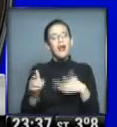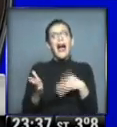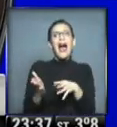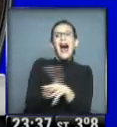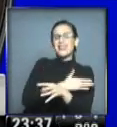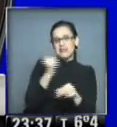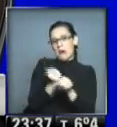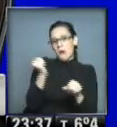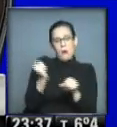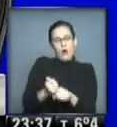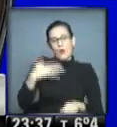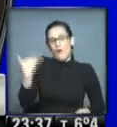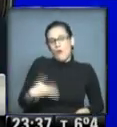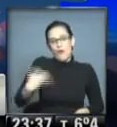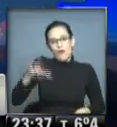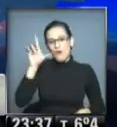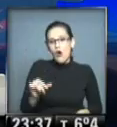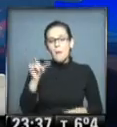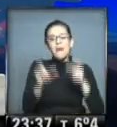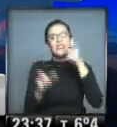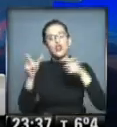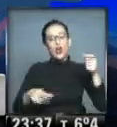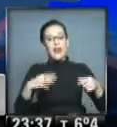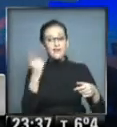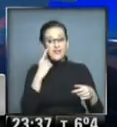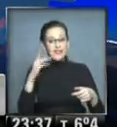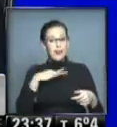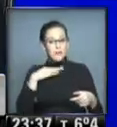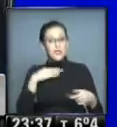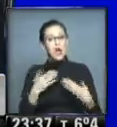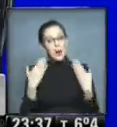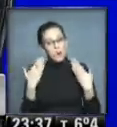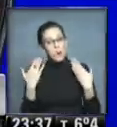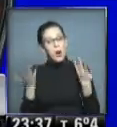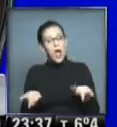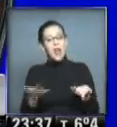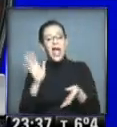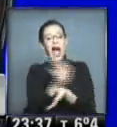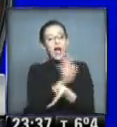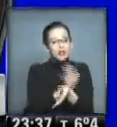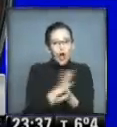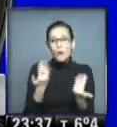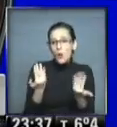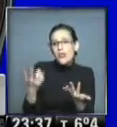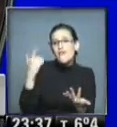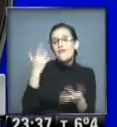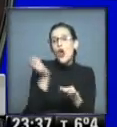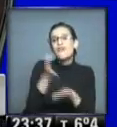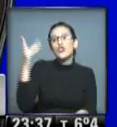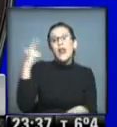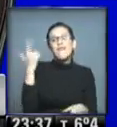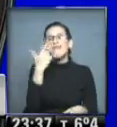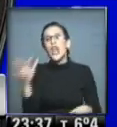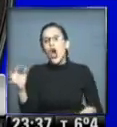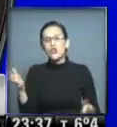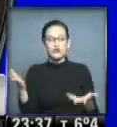no? Chicos de la villa que pueden ser filósofos, que pueden ser actores, que pueden ser